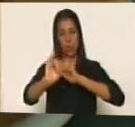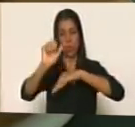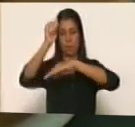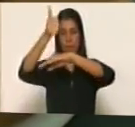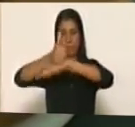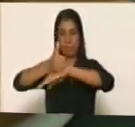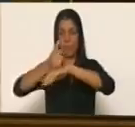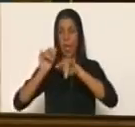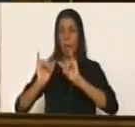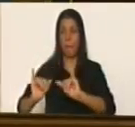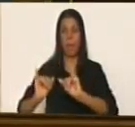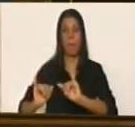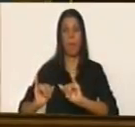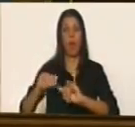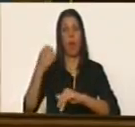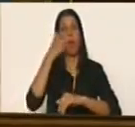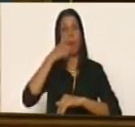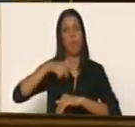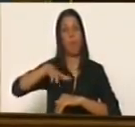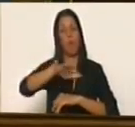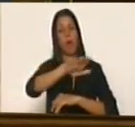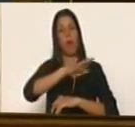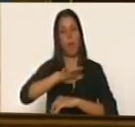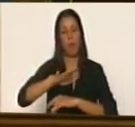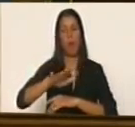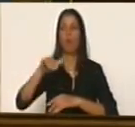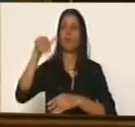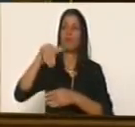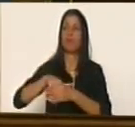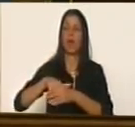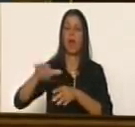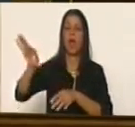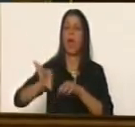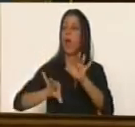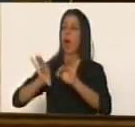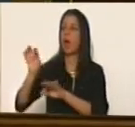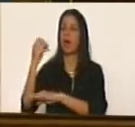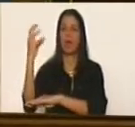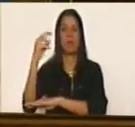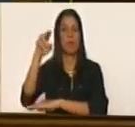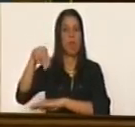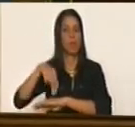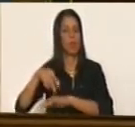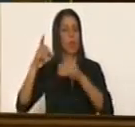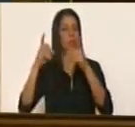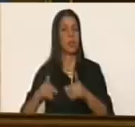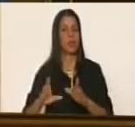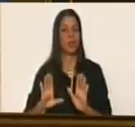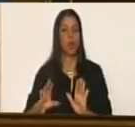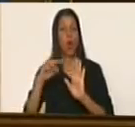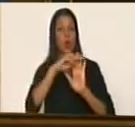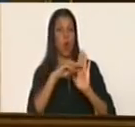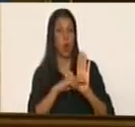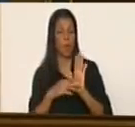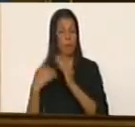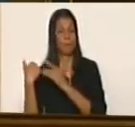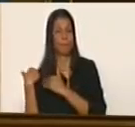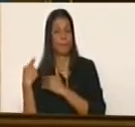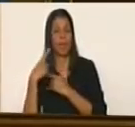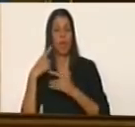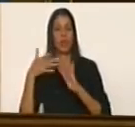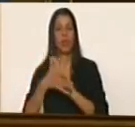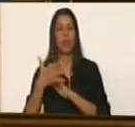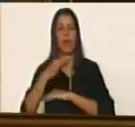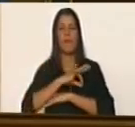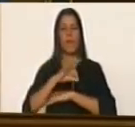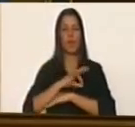poder originario y fundacional del pueblo venezolano en los términos establecidos en las normas para garantizar el pleno